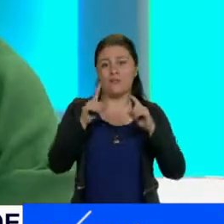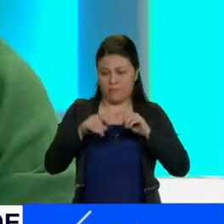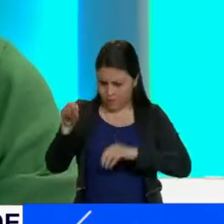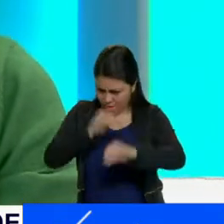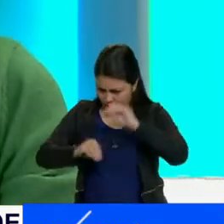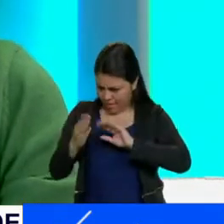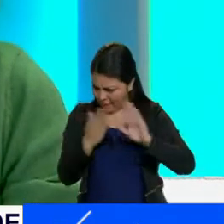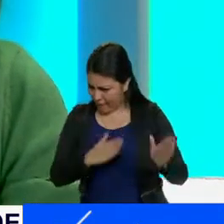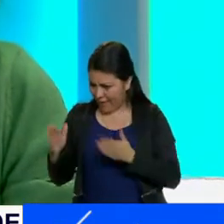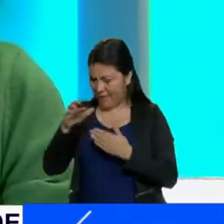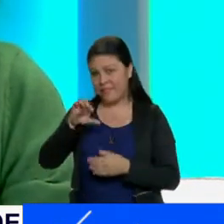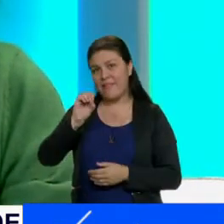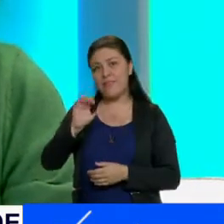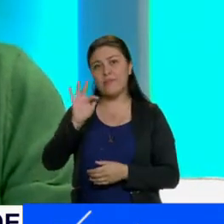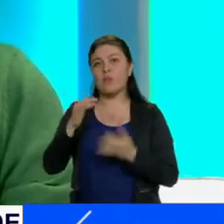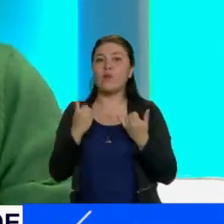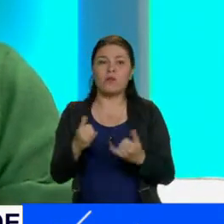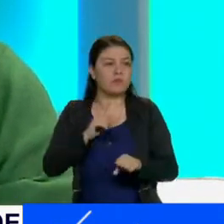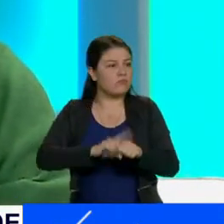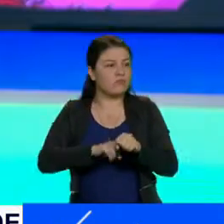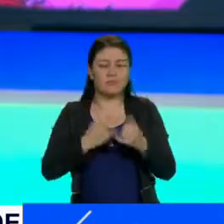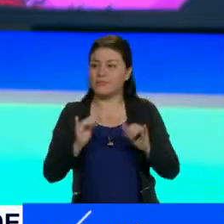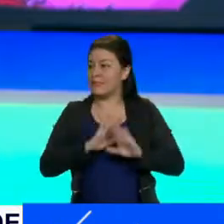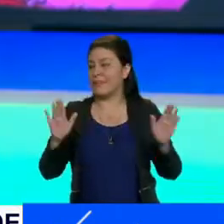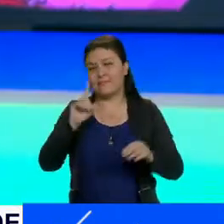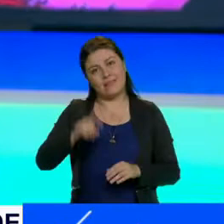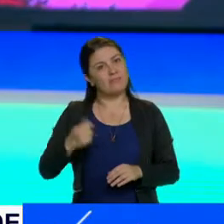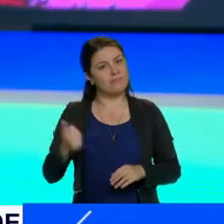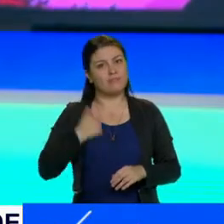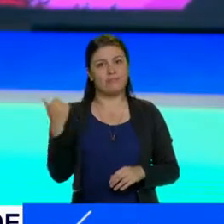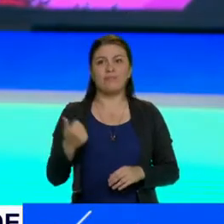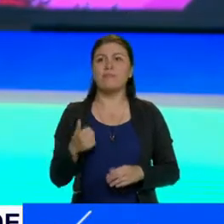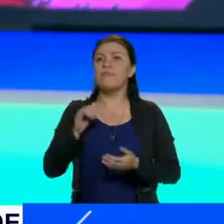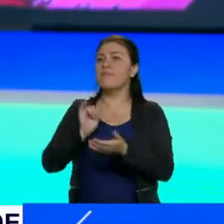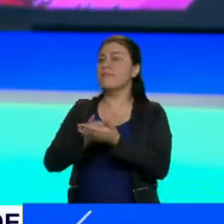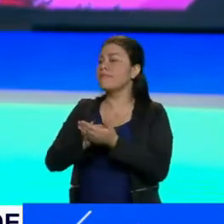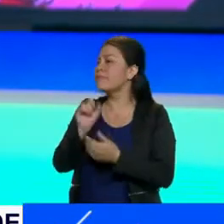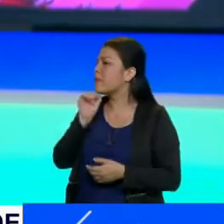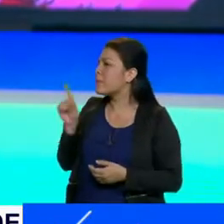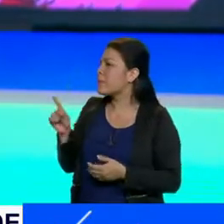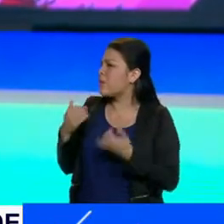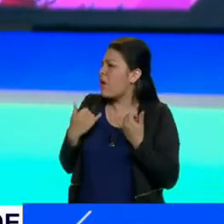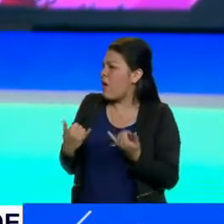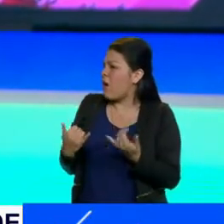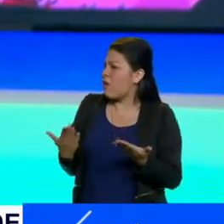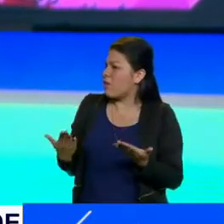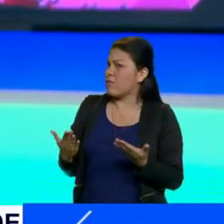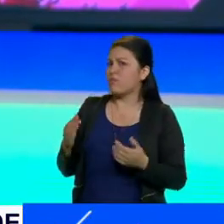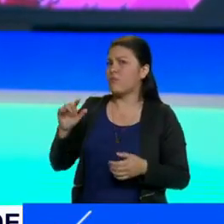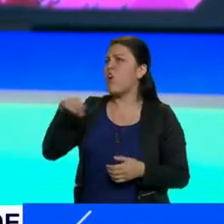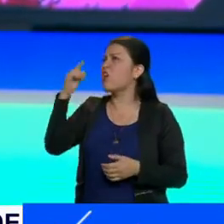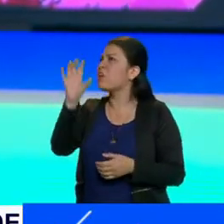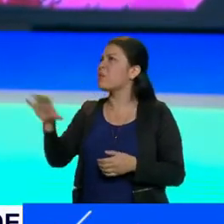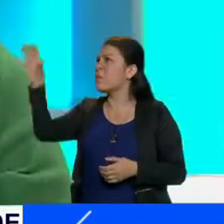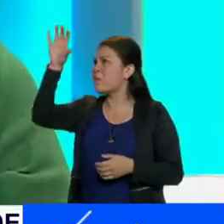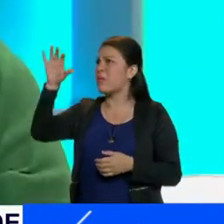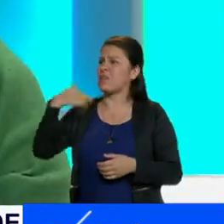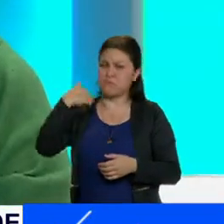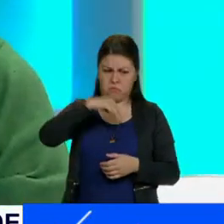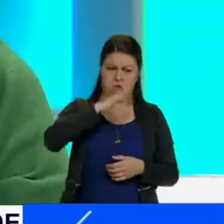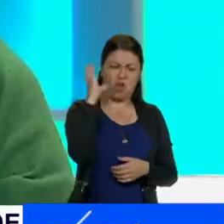es el momento para actuar. Pero pues, bueno, la pregunta, el origen era, ¿cómo estamos con respecto a nuestros vecinos?